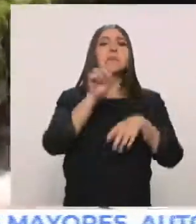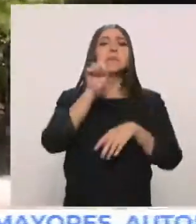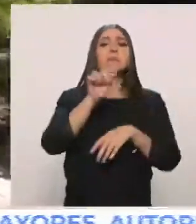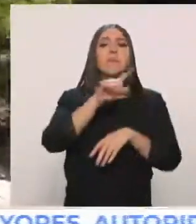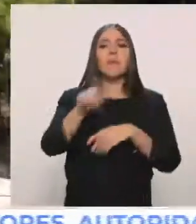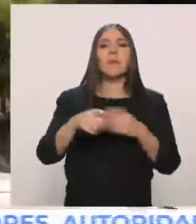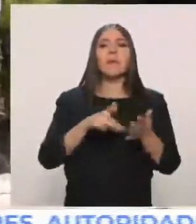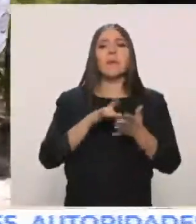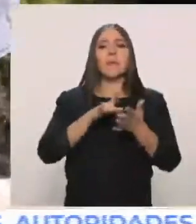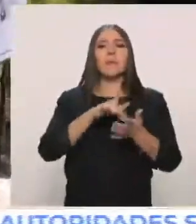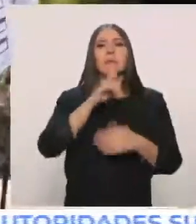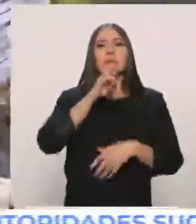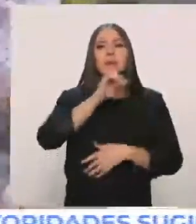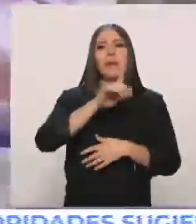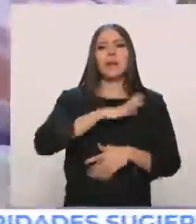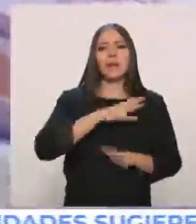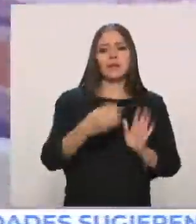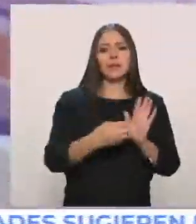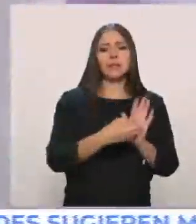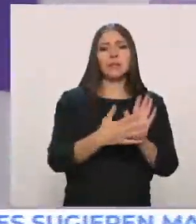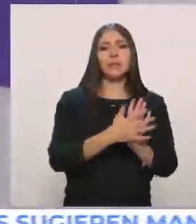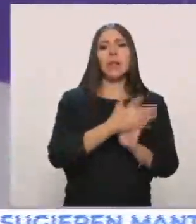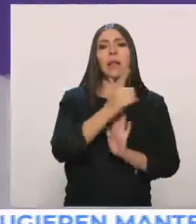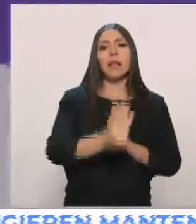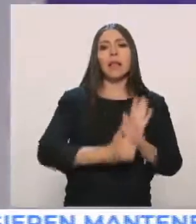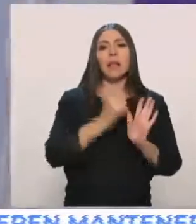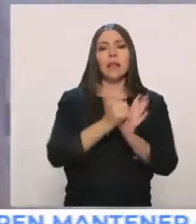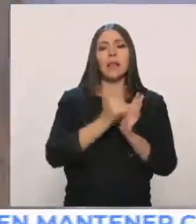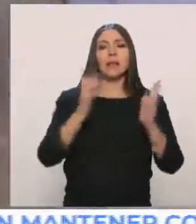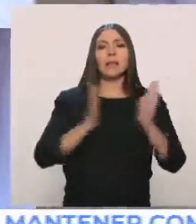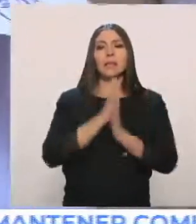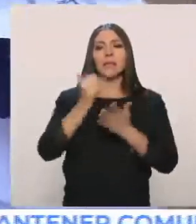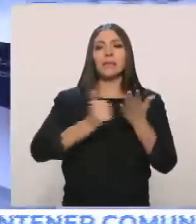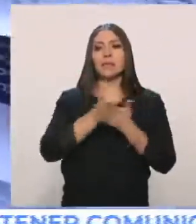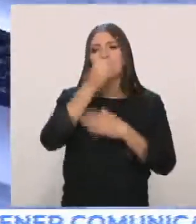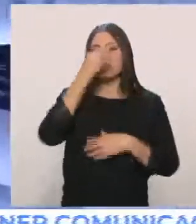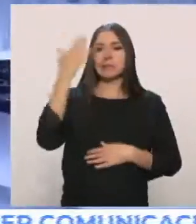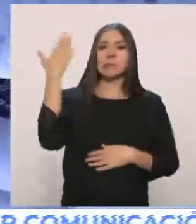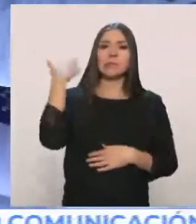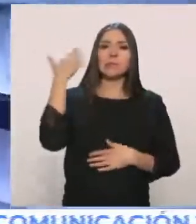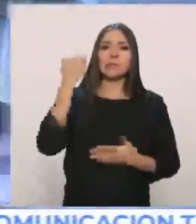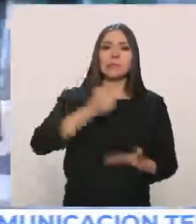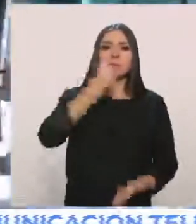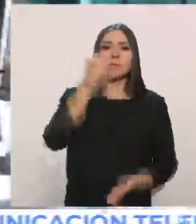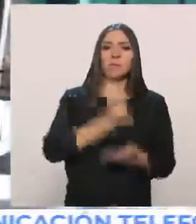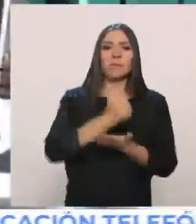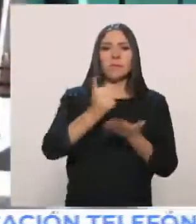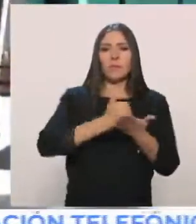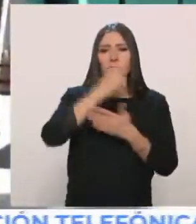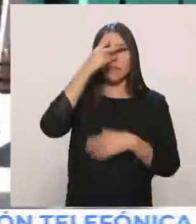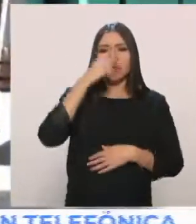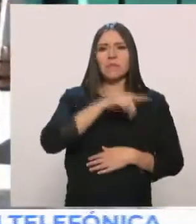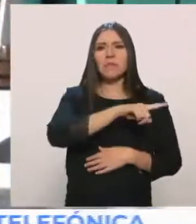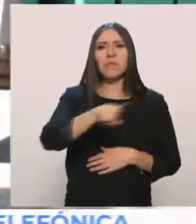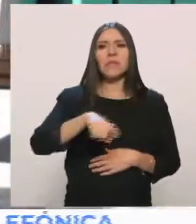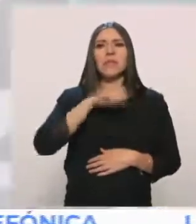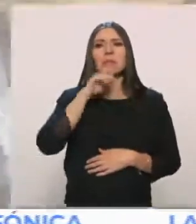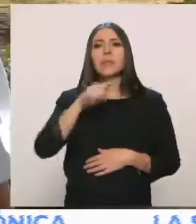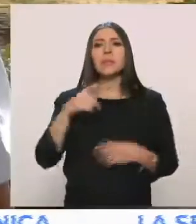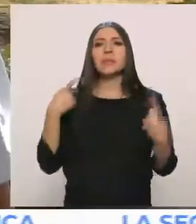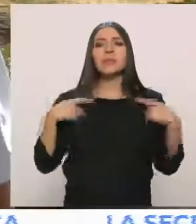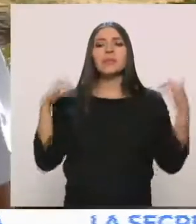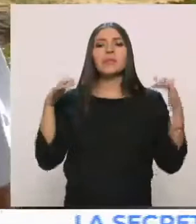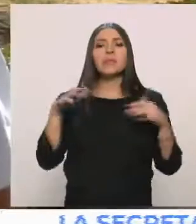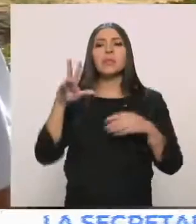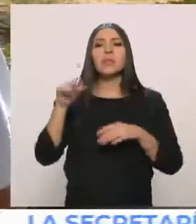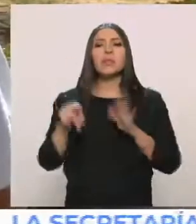por la Ley de Participación Ciudadana recientemente aprobada en la capital del país y la influencia negativa del coronavirus.